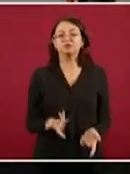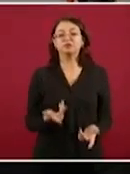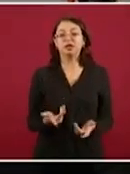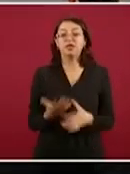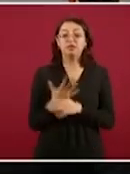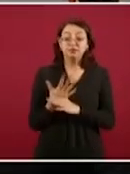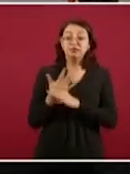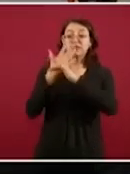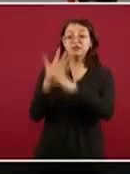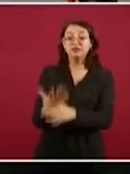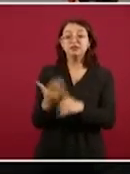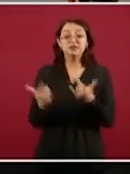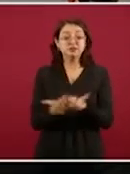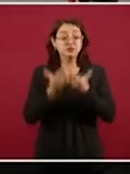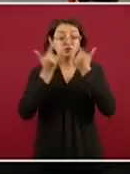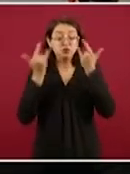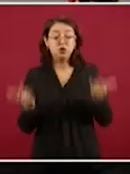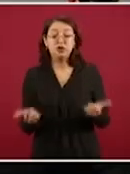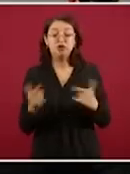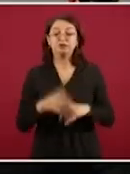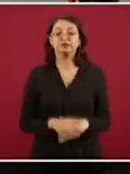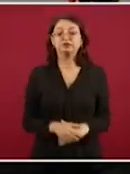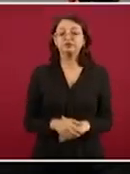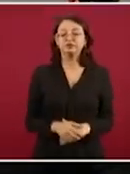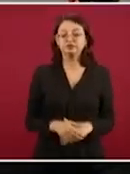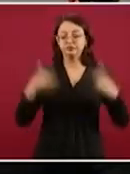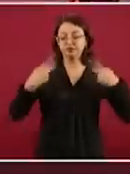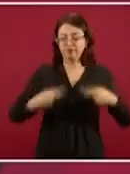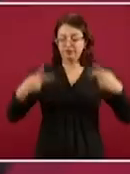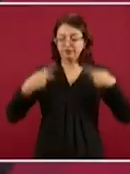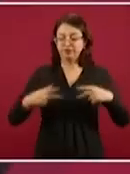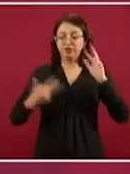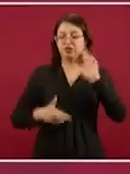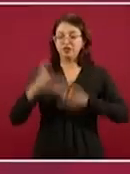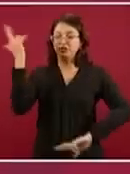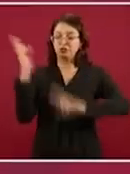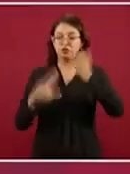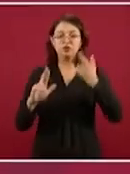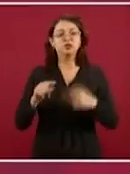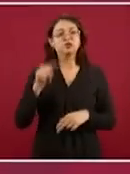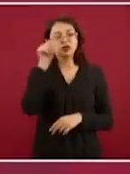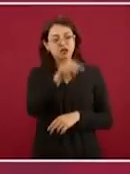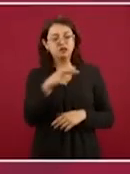contaban de que cuando llegaban los revolucionarios a las haciendas a decirles